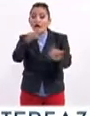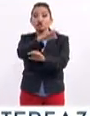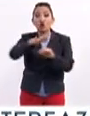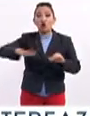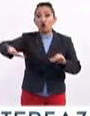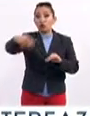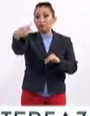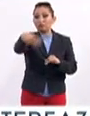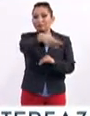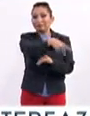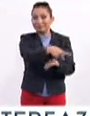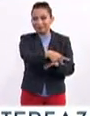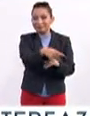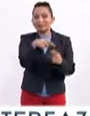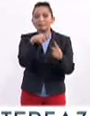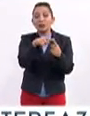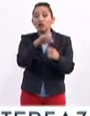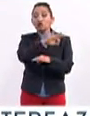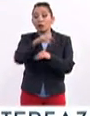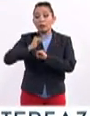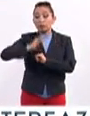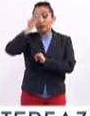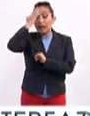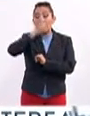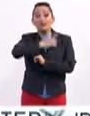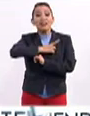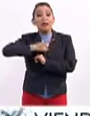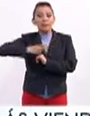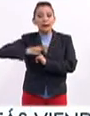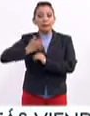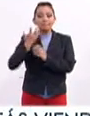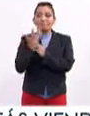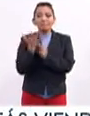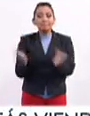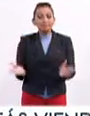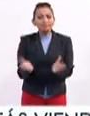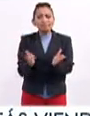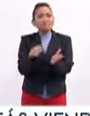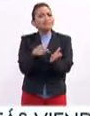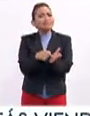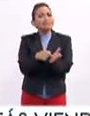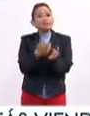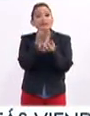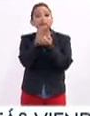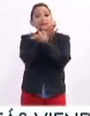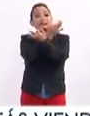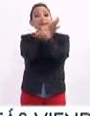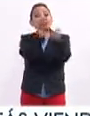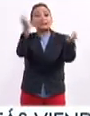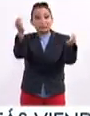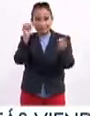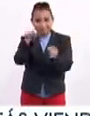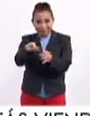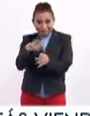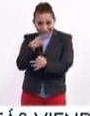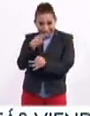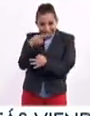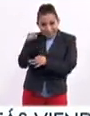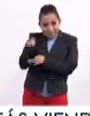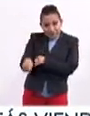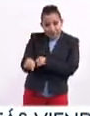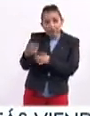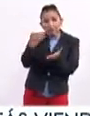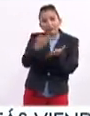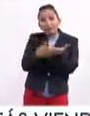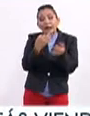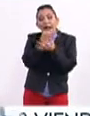todos ellos? Dice, toda autoridad debe promover. ¿Qué significa eso? Difundir lo que estamos diciendo aquí, que les